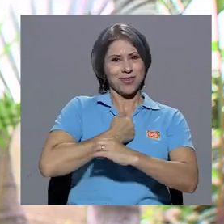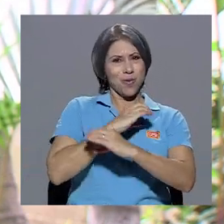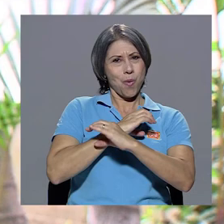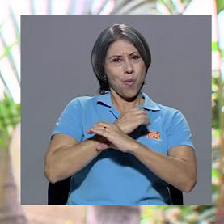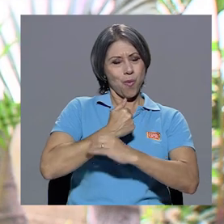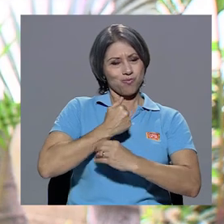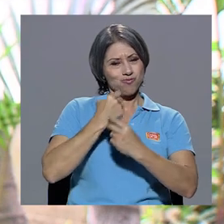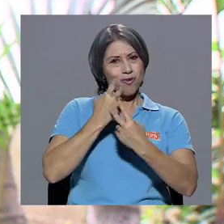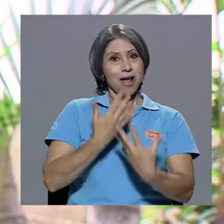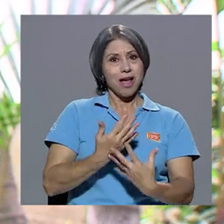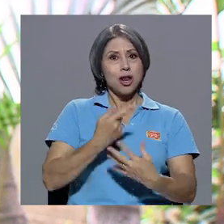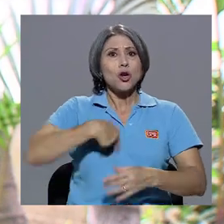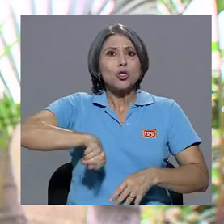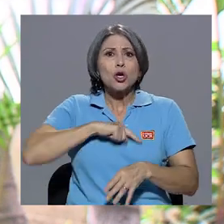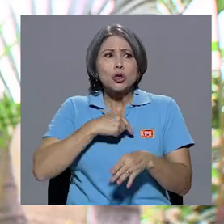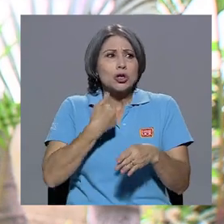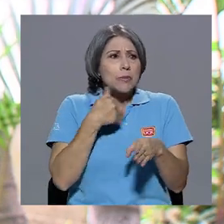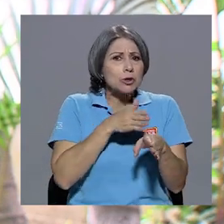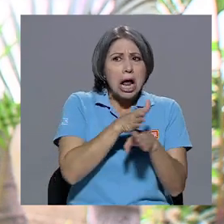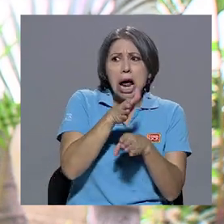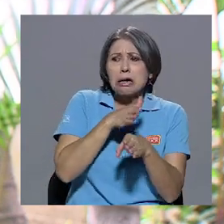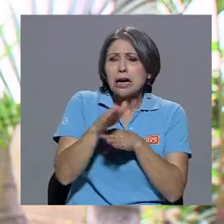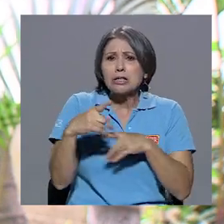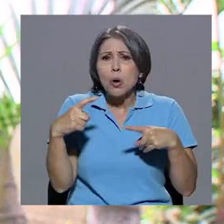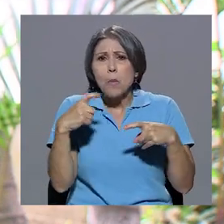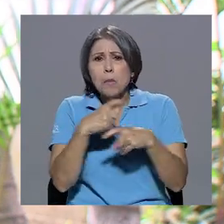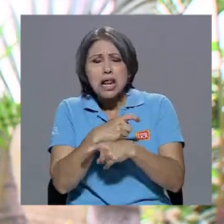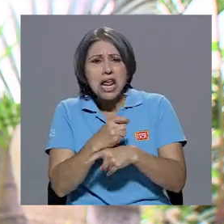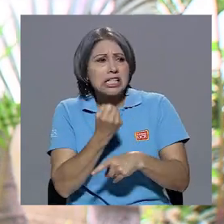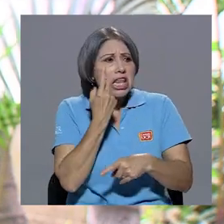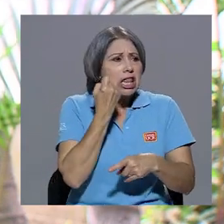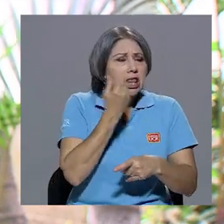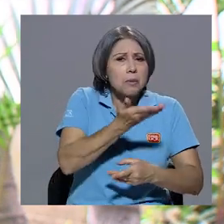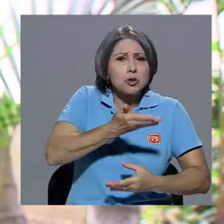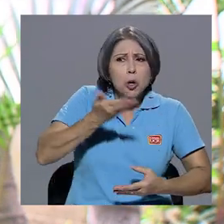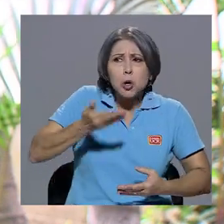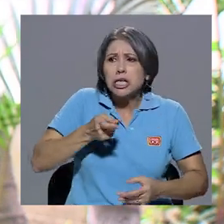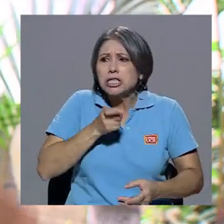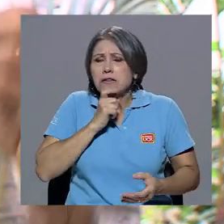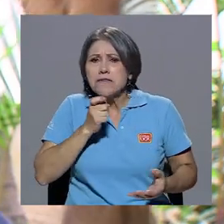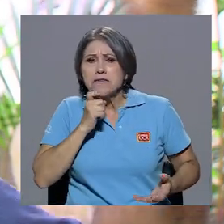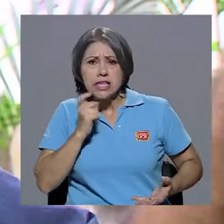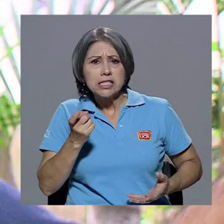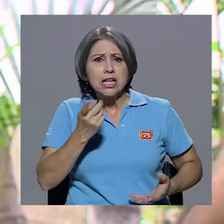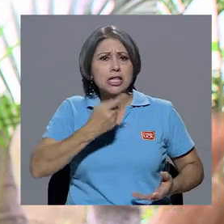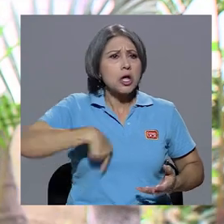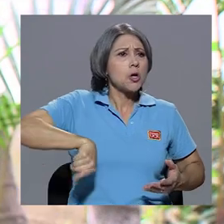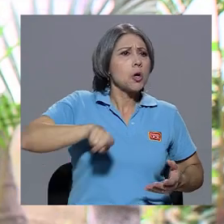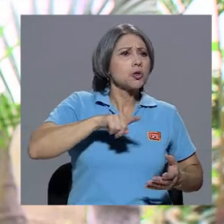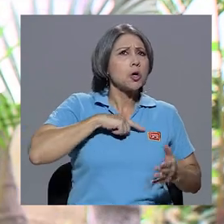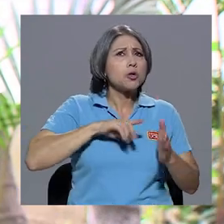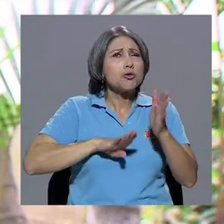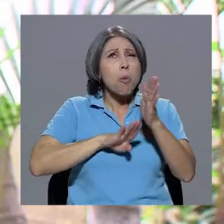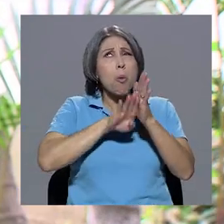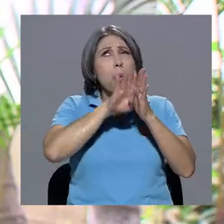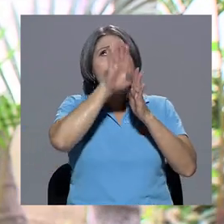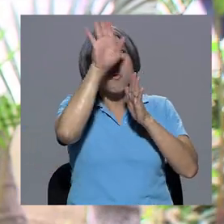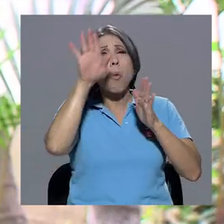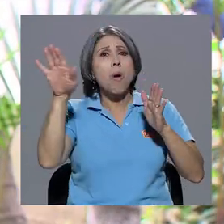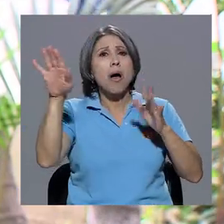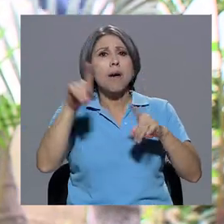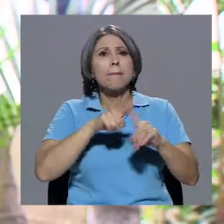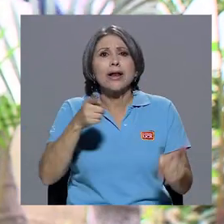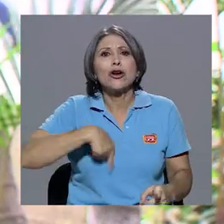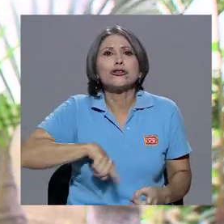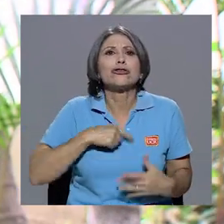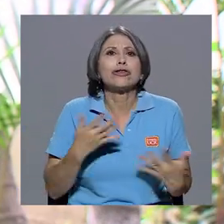Entonces, tenemos carreras increíblemente complejas, entendemos cosas sumamente difíciles de entender, vamos a hacer viajes espaciales, pero todavía no sabemos